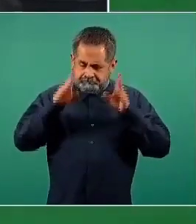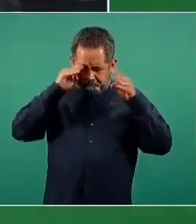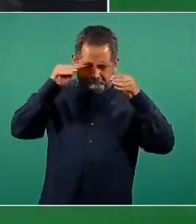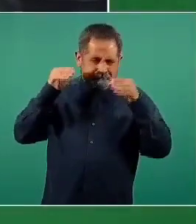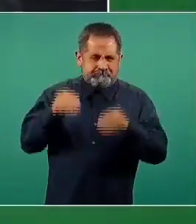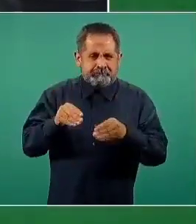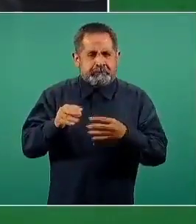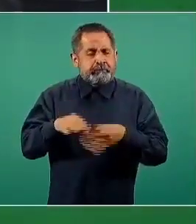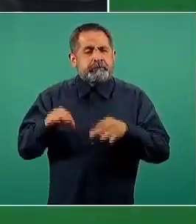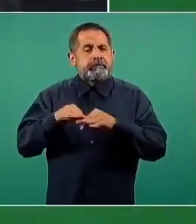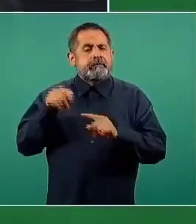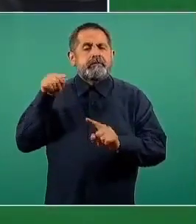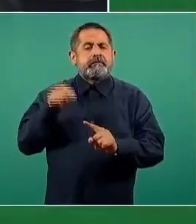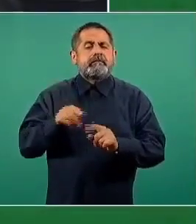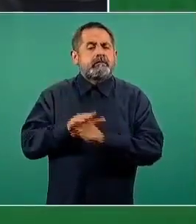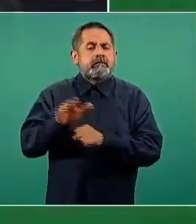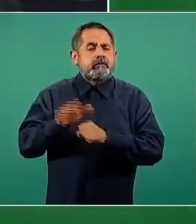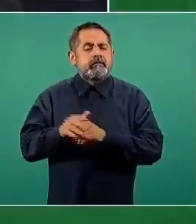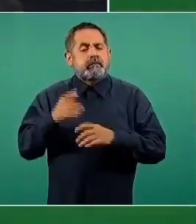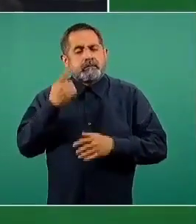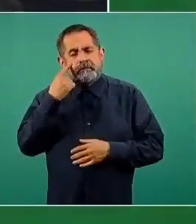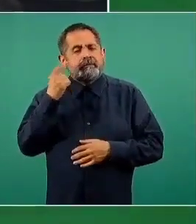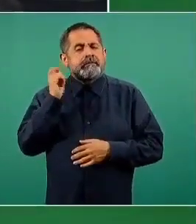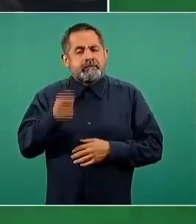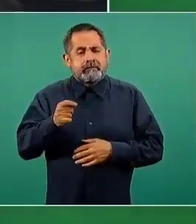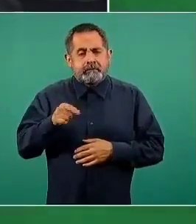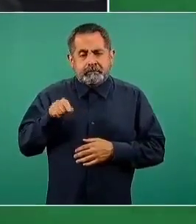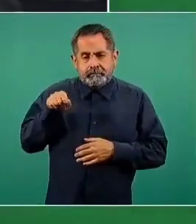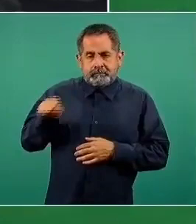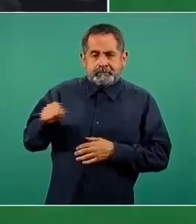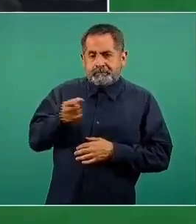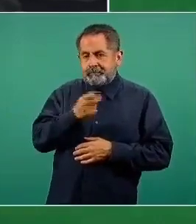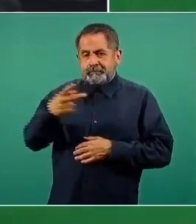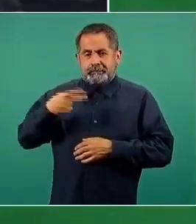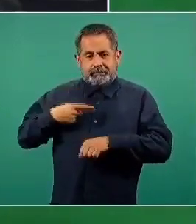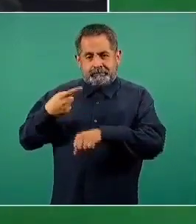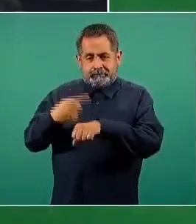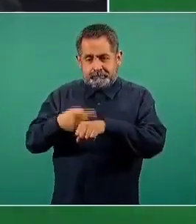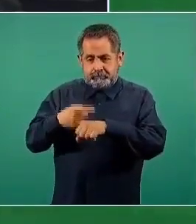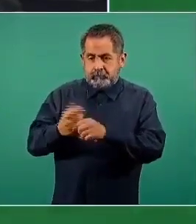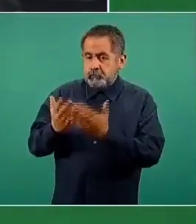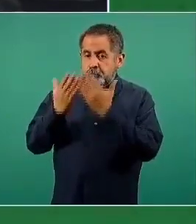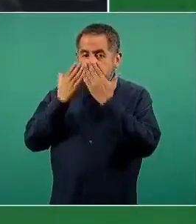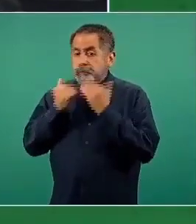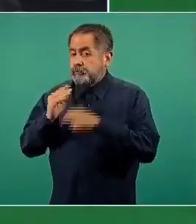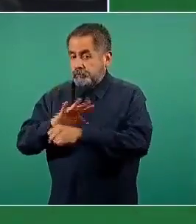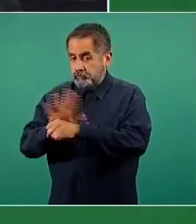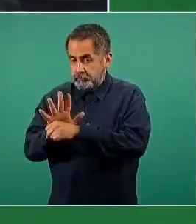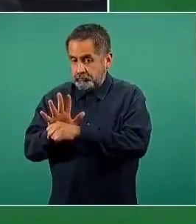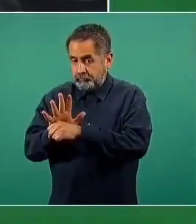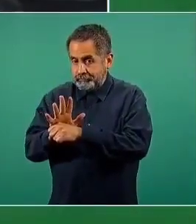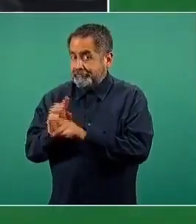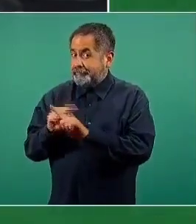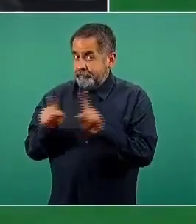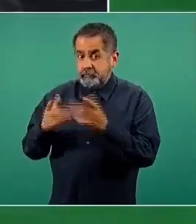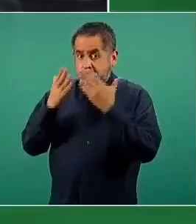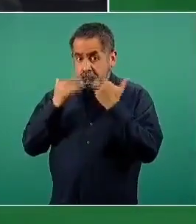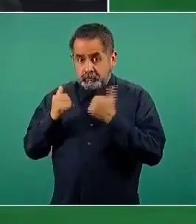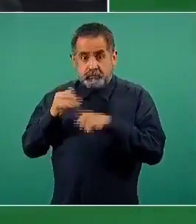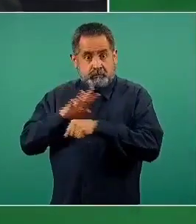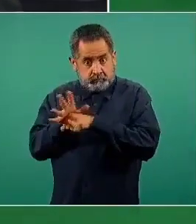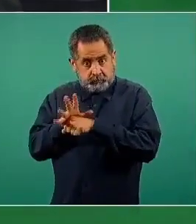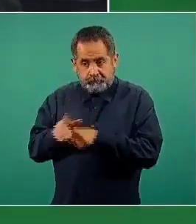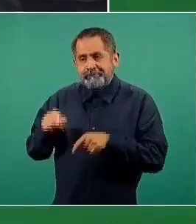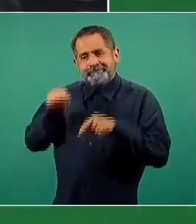enfocado fundamentalmente a la atención de pacientes no COVID, porque